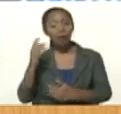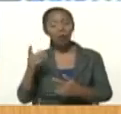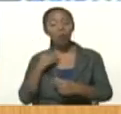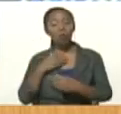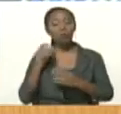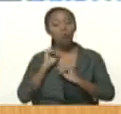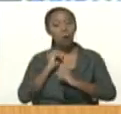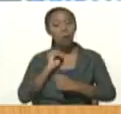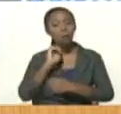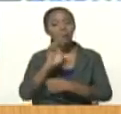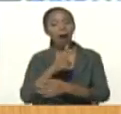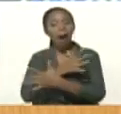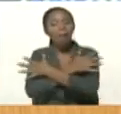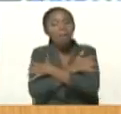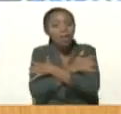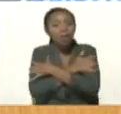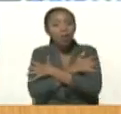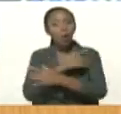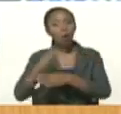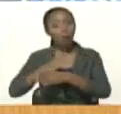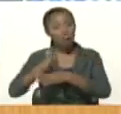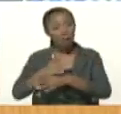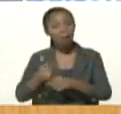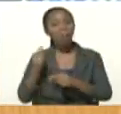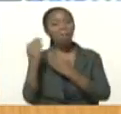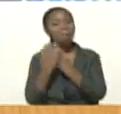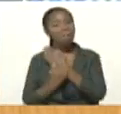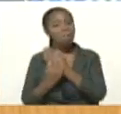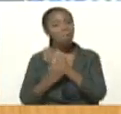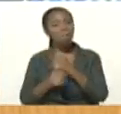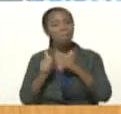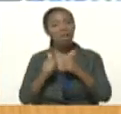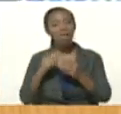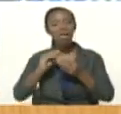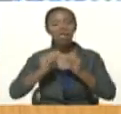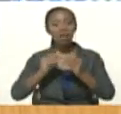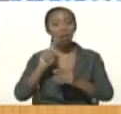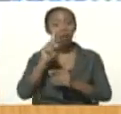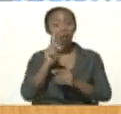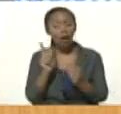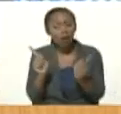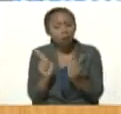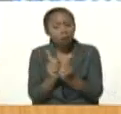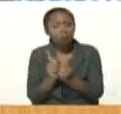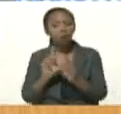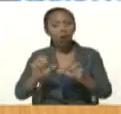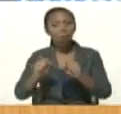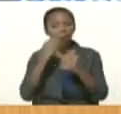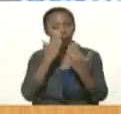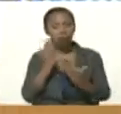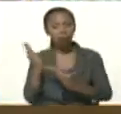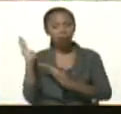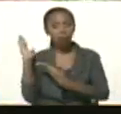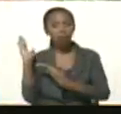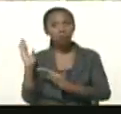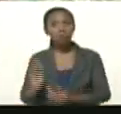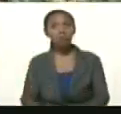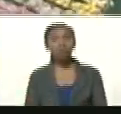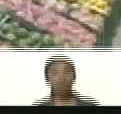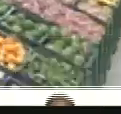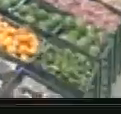abrazo, un partir cariñoso. Hicimos una pequeña compra, Silly y yo. Adelante, video.